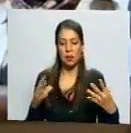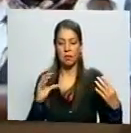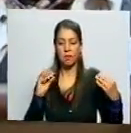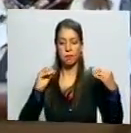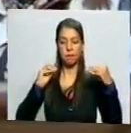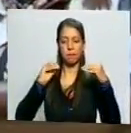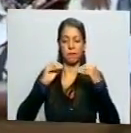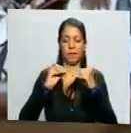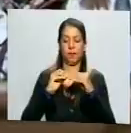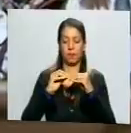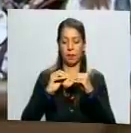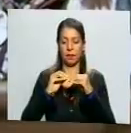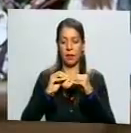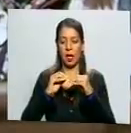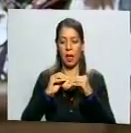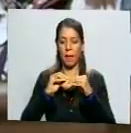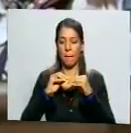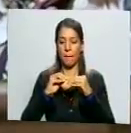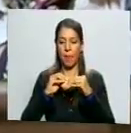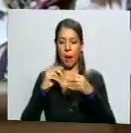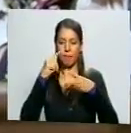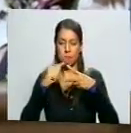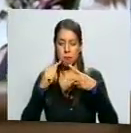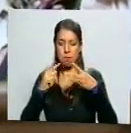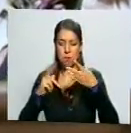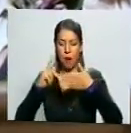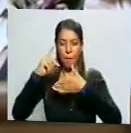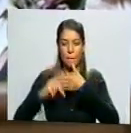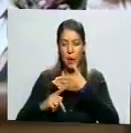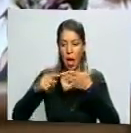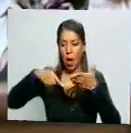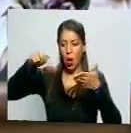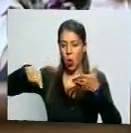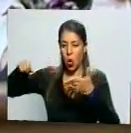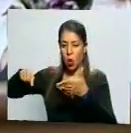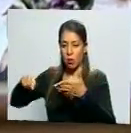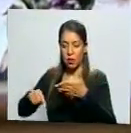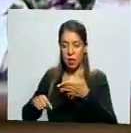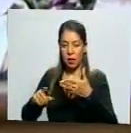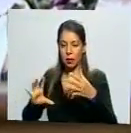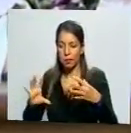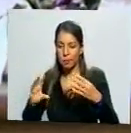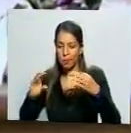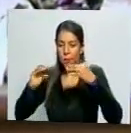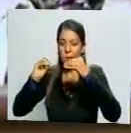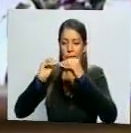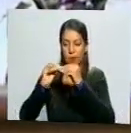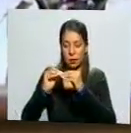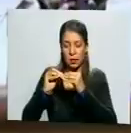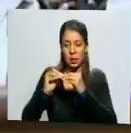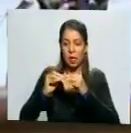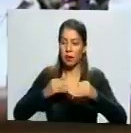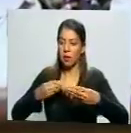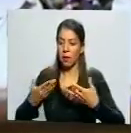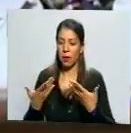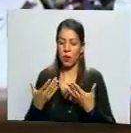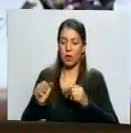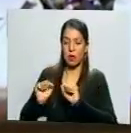ajustar los parámetros desde el punto de vista de las contrataciones ajustados precisamente a una dinámica de